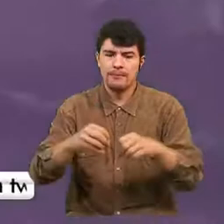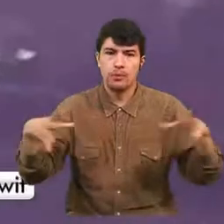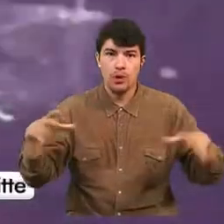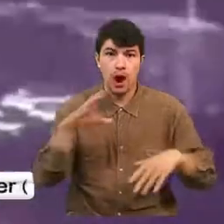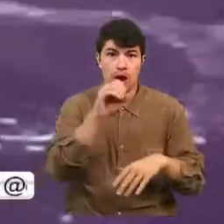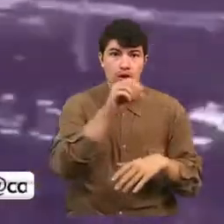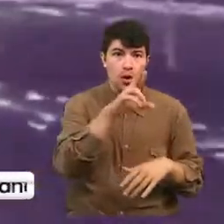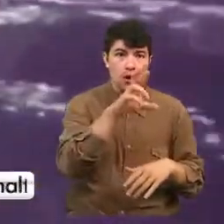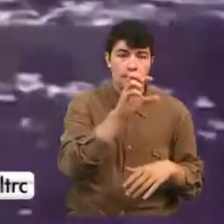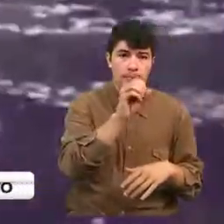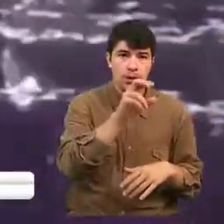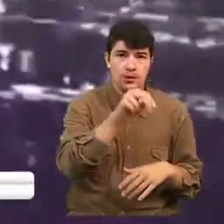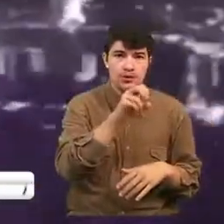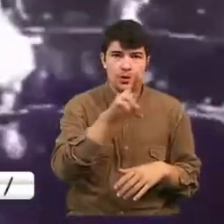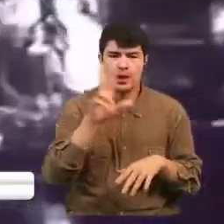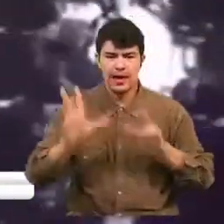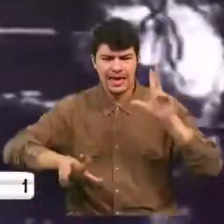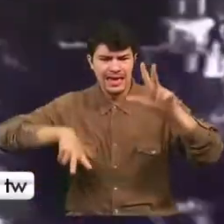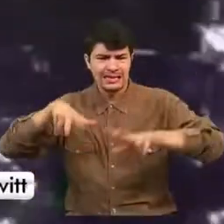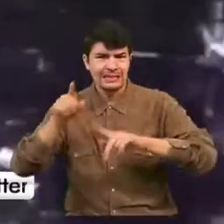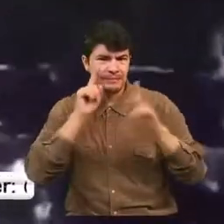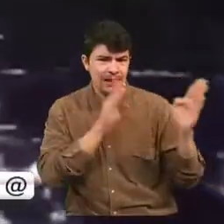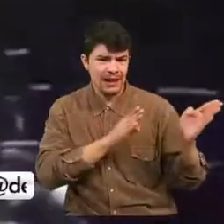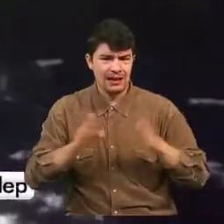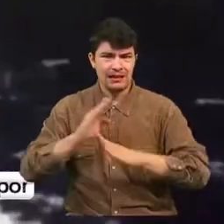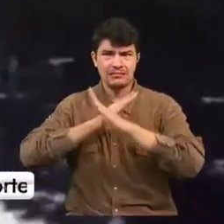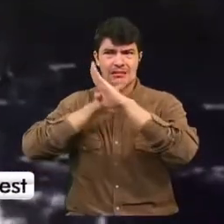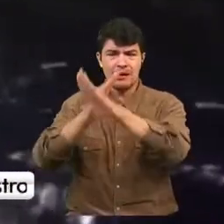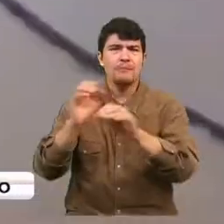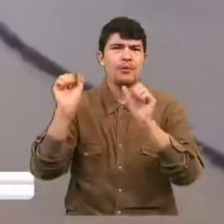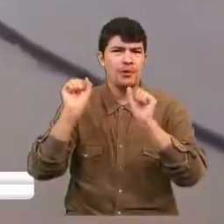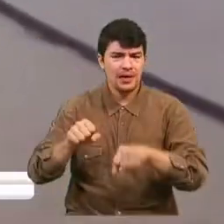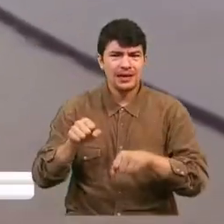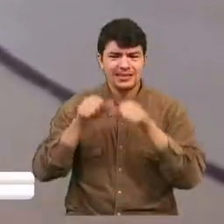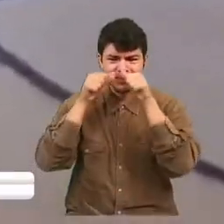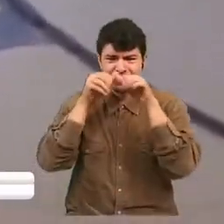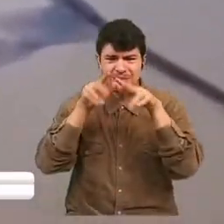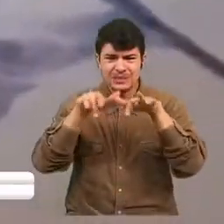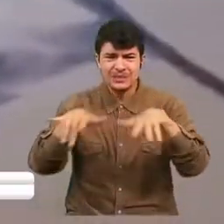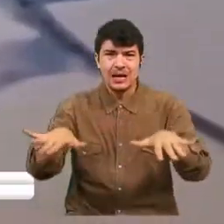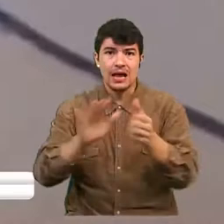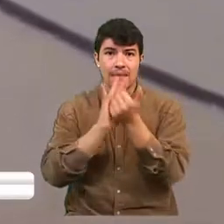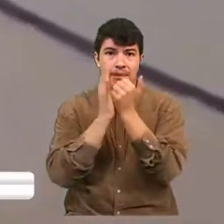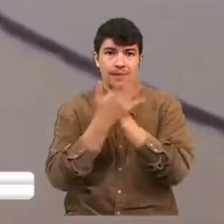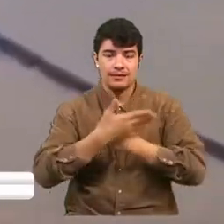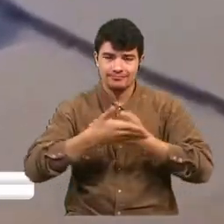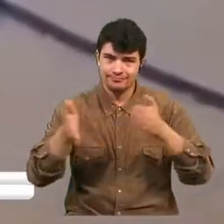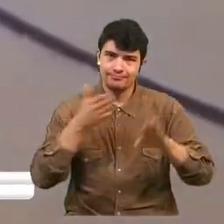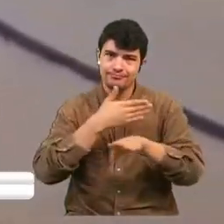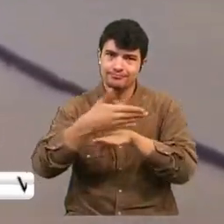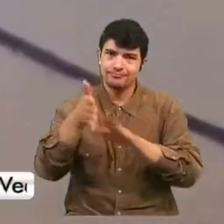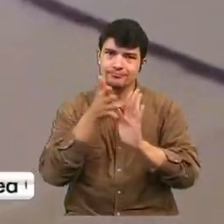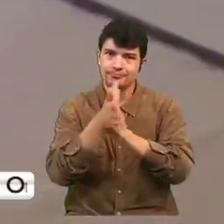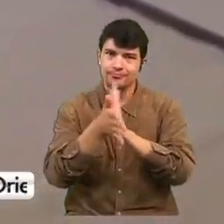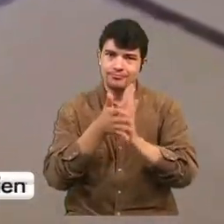y Ecopetrol analizan planes de contingencia para evitar esta contaminación ambiental. Ampliación en minutos.